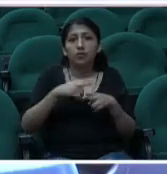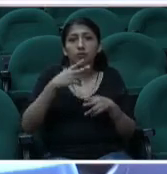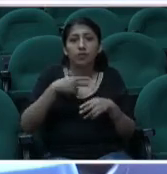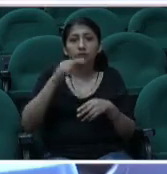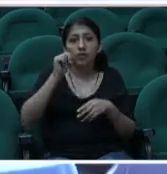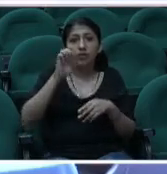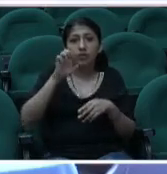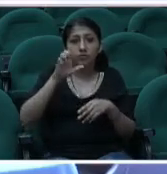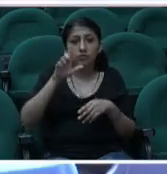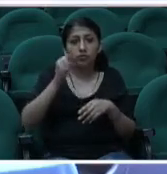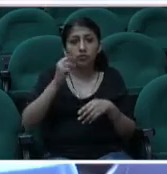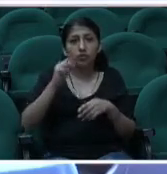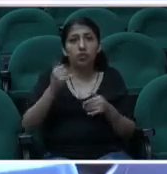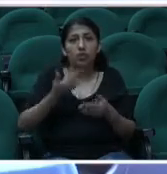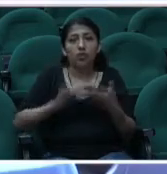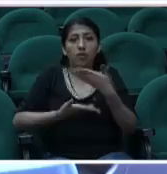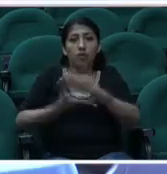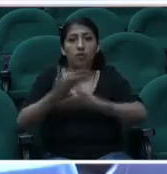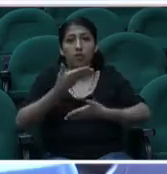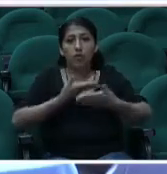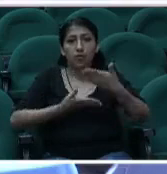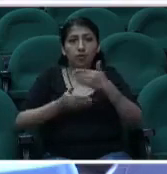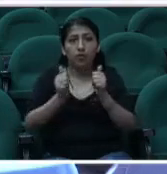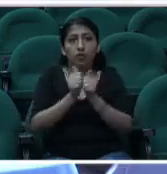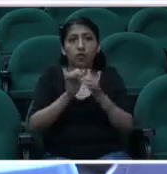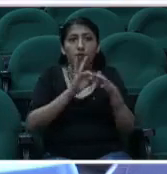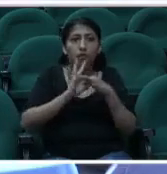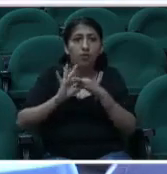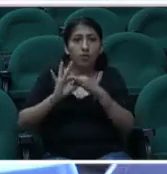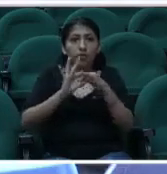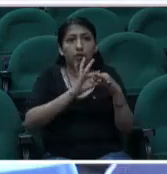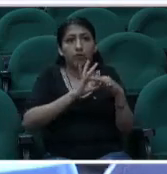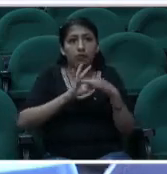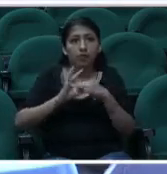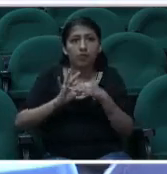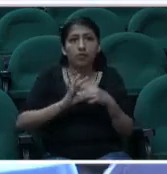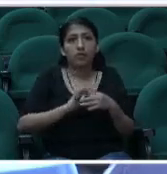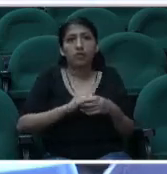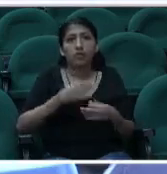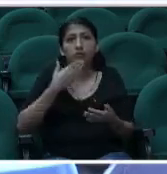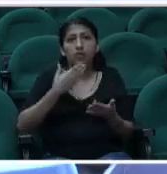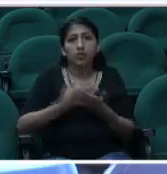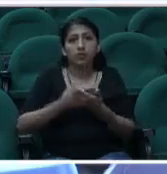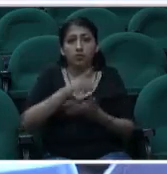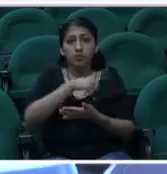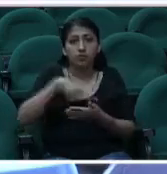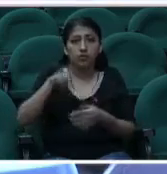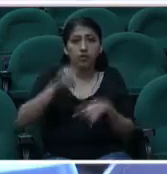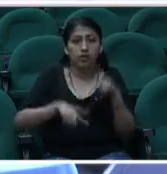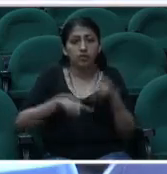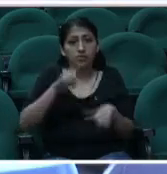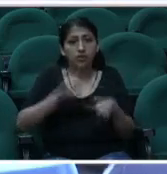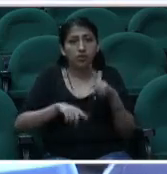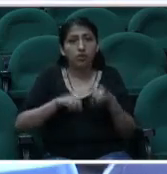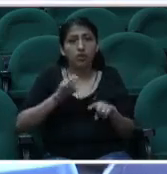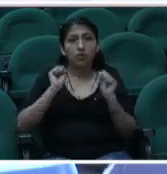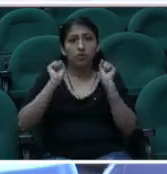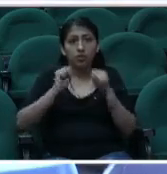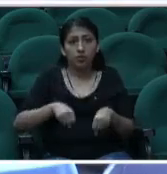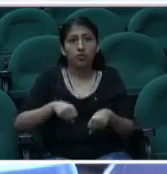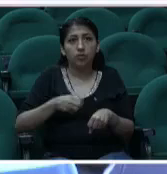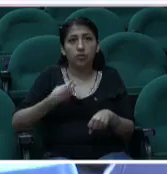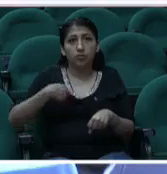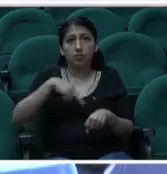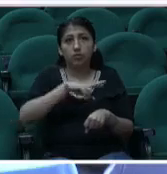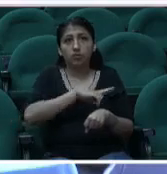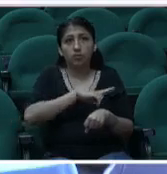vamos en esta ocasión también a compartir escenario con nuestra compañera que está llerena ustedes amigas y amigos el poder estar con